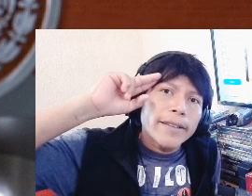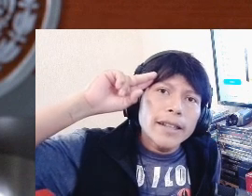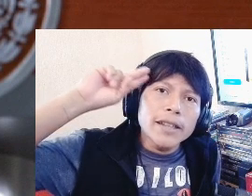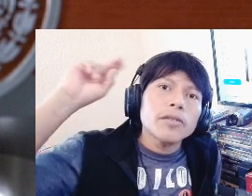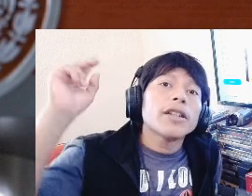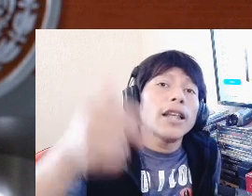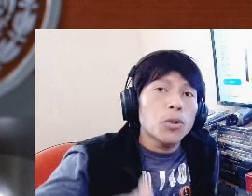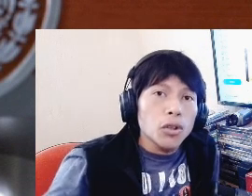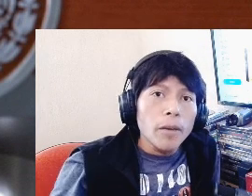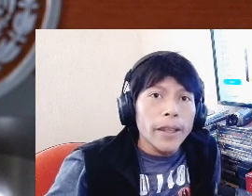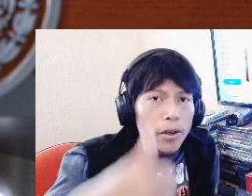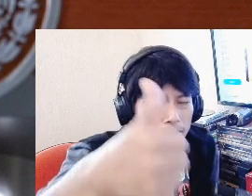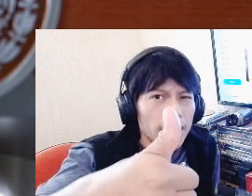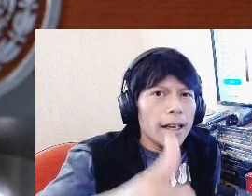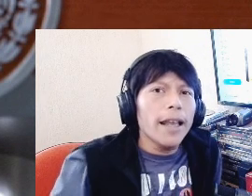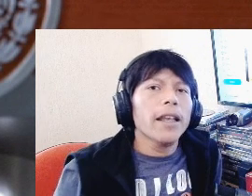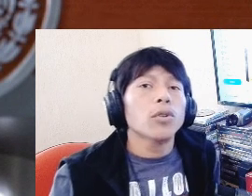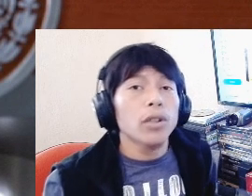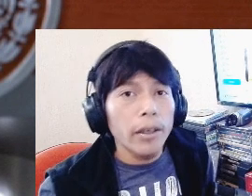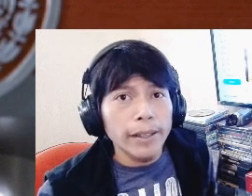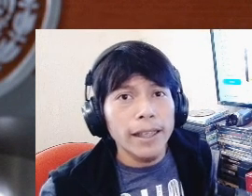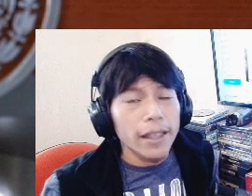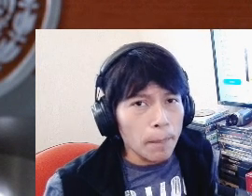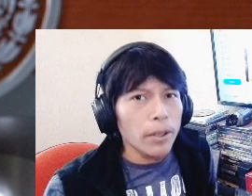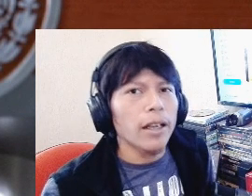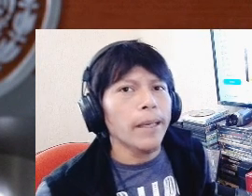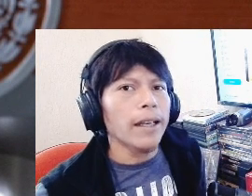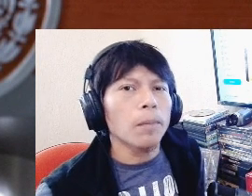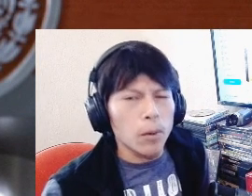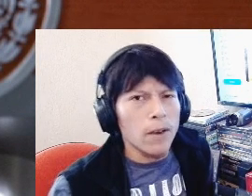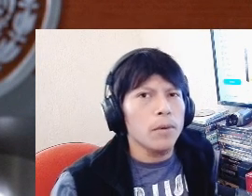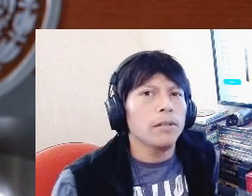un excelente martes. Si les gustó el video, denle like, suscríbanse y